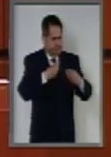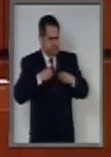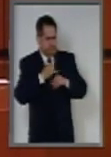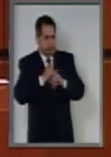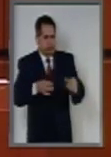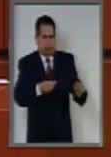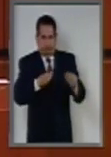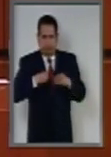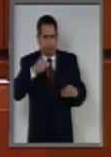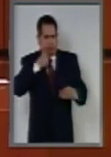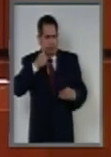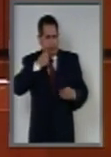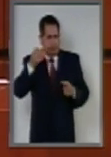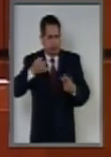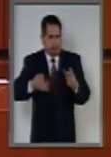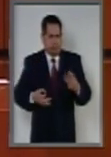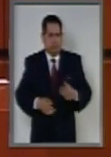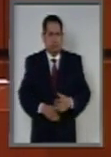fiscalizadas.